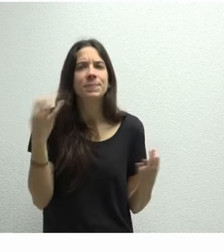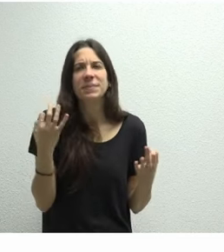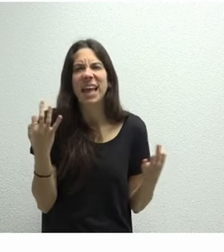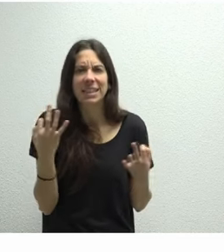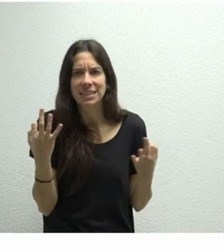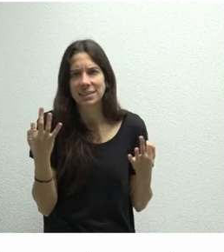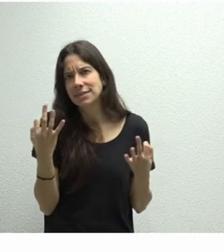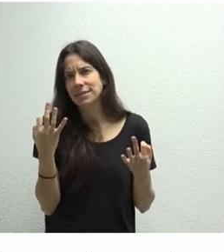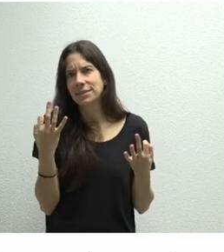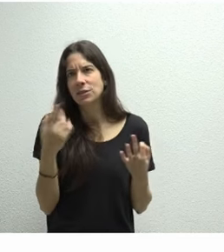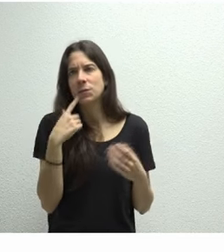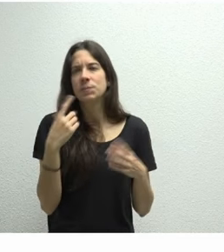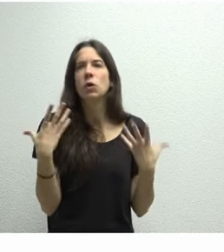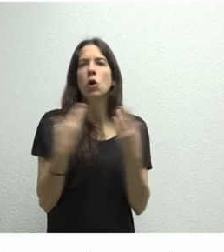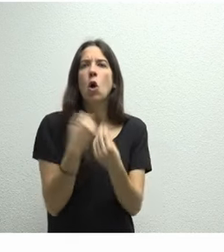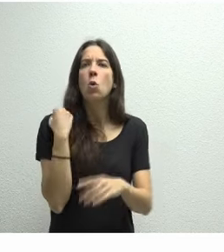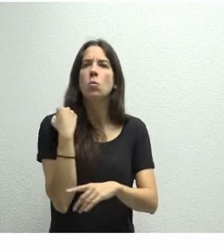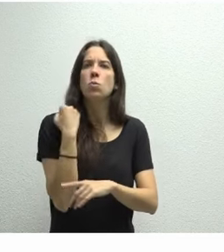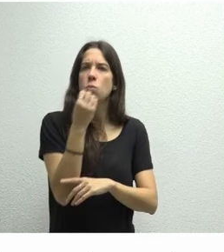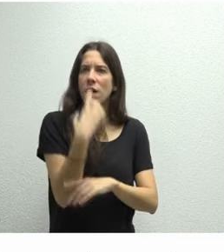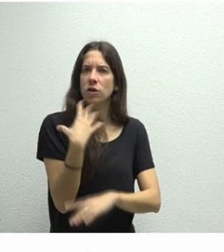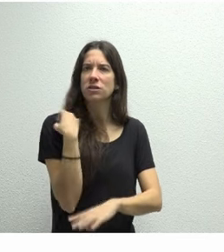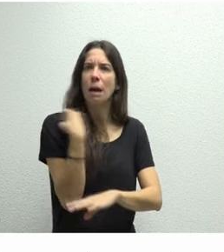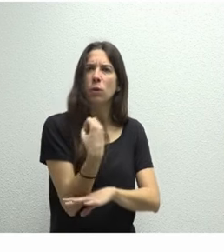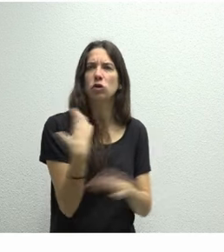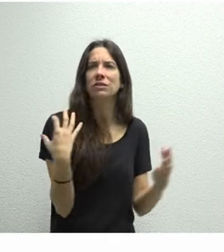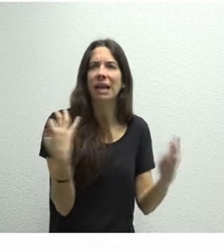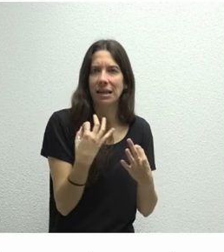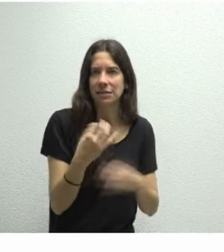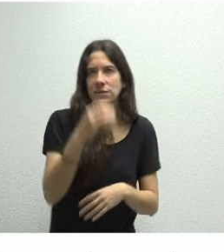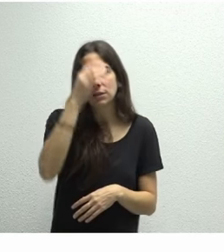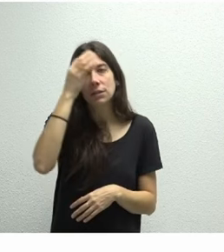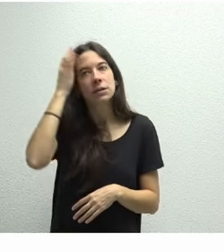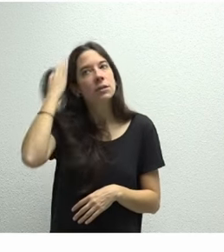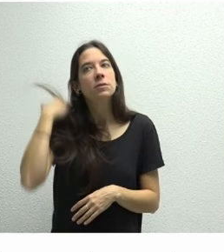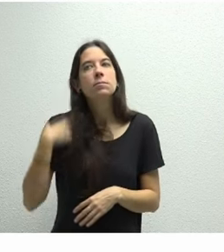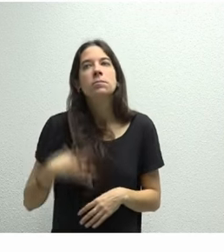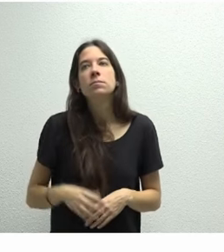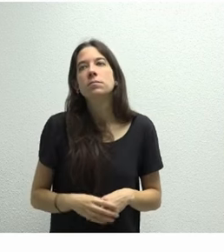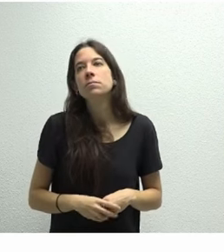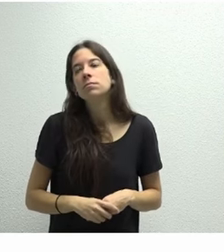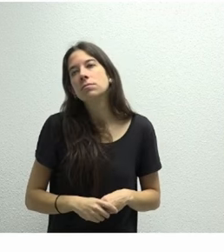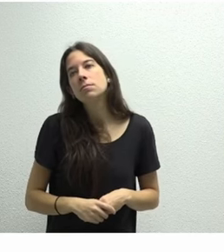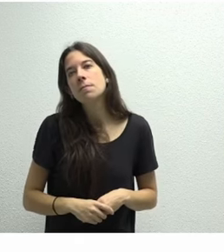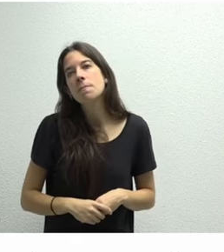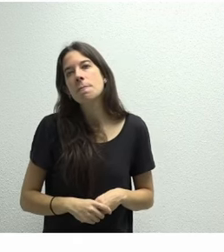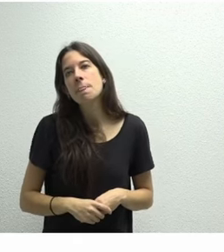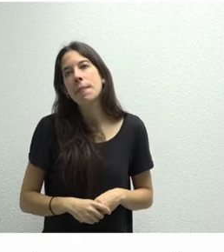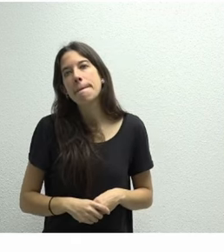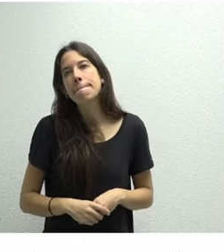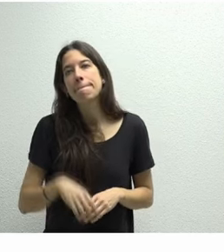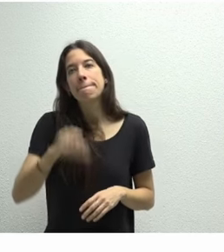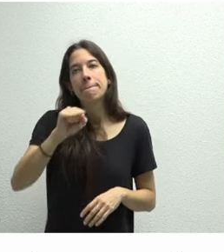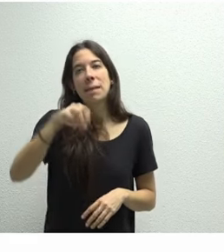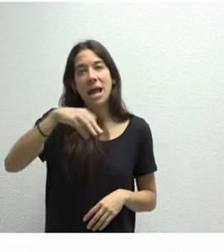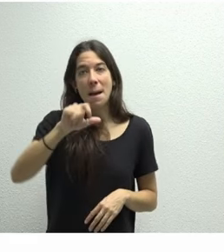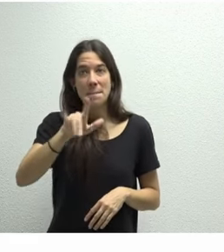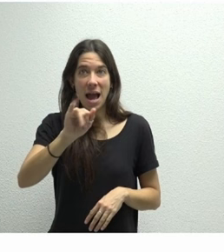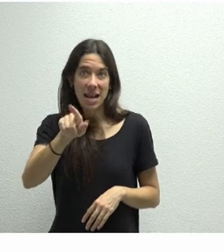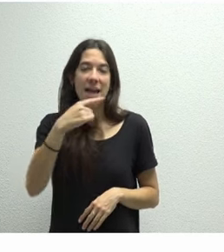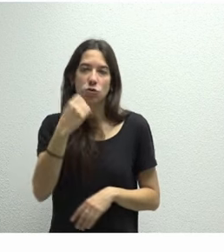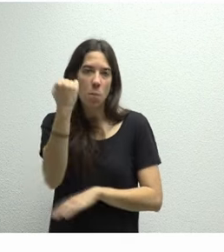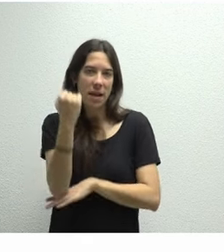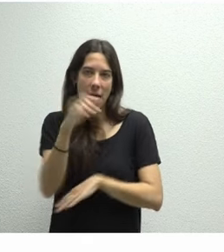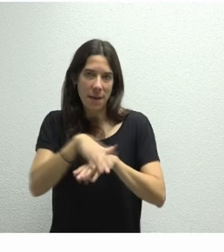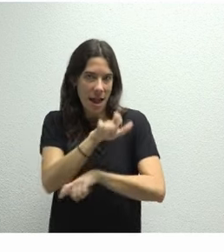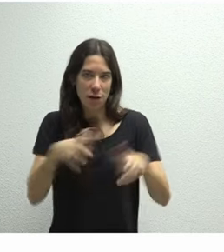es con buenos apoyos Amalia un Pilar para todos no lo ha contado y Bueno ahí tenemos a